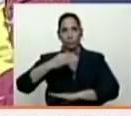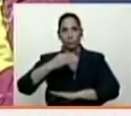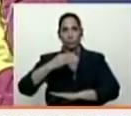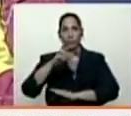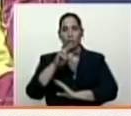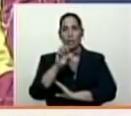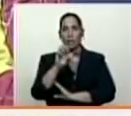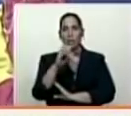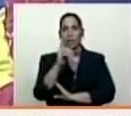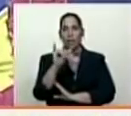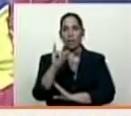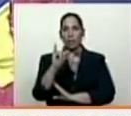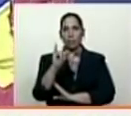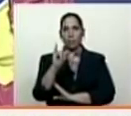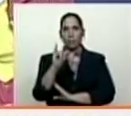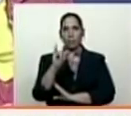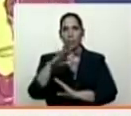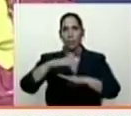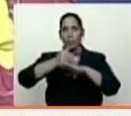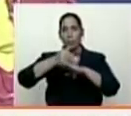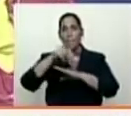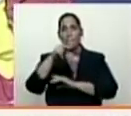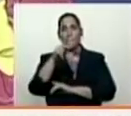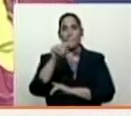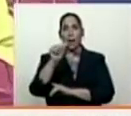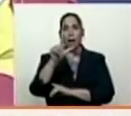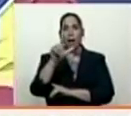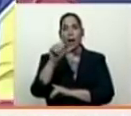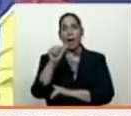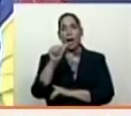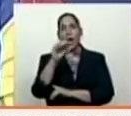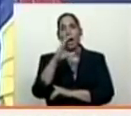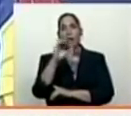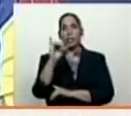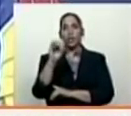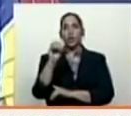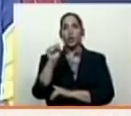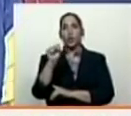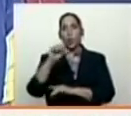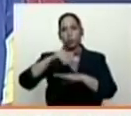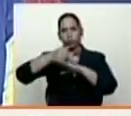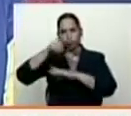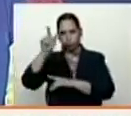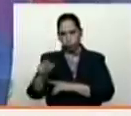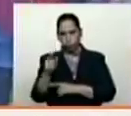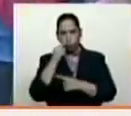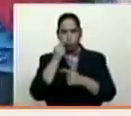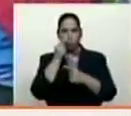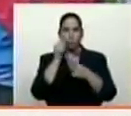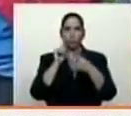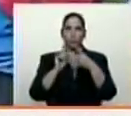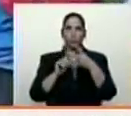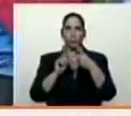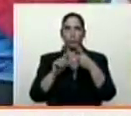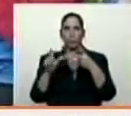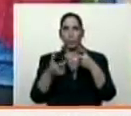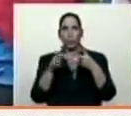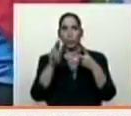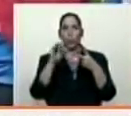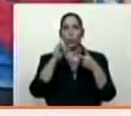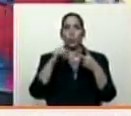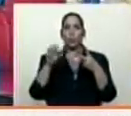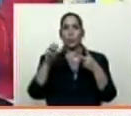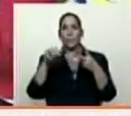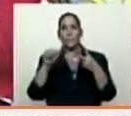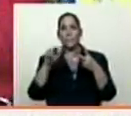REDI, el mayor general Palacio, al general de división Guzmán Bornia,